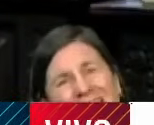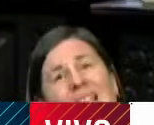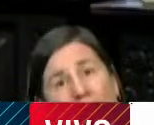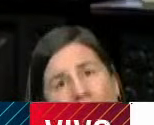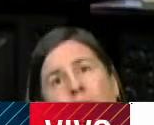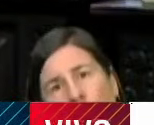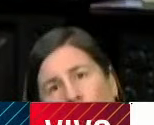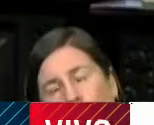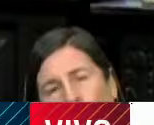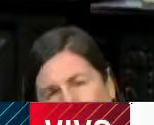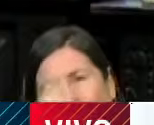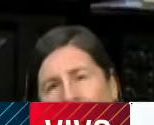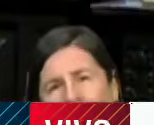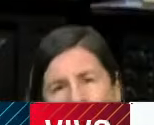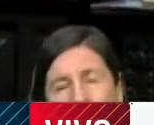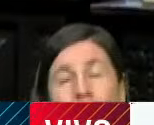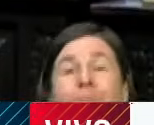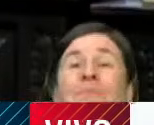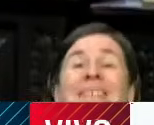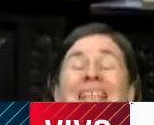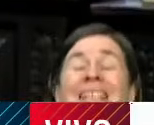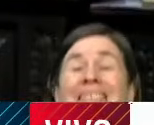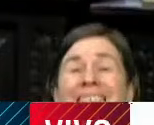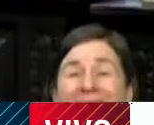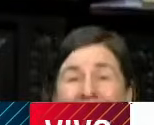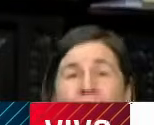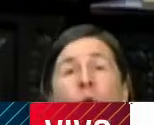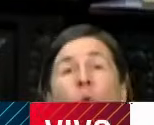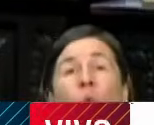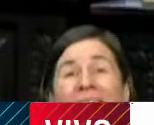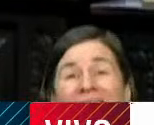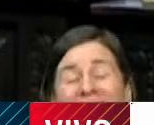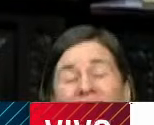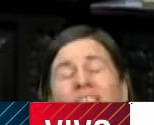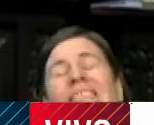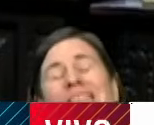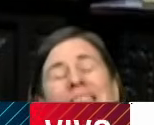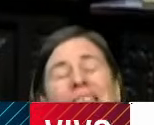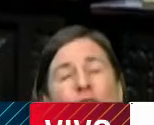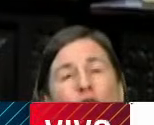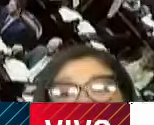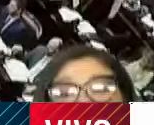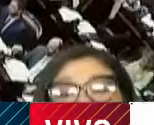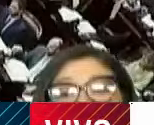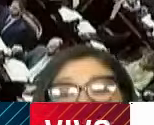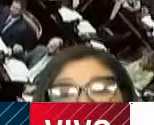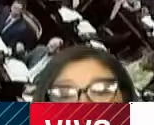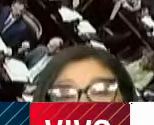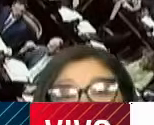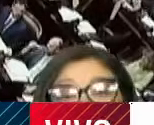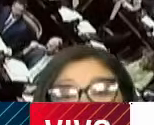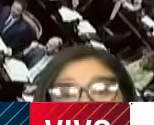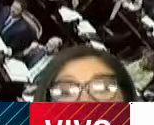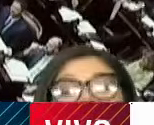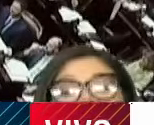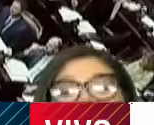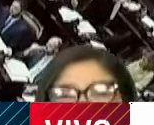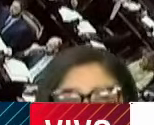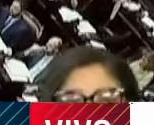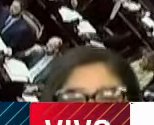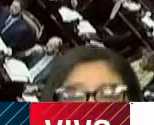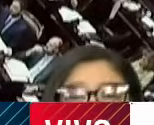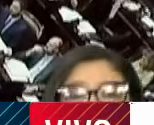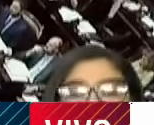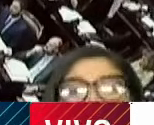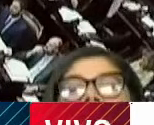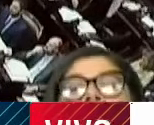gobiernos. ¿Quiénes serían? A ver. Si pensamos en otras composiciones de cámaras con otros gobiernos. Che, como partido